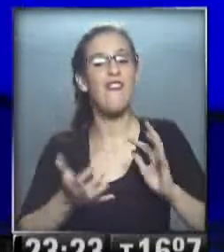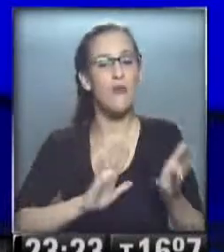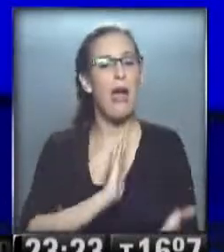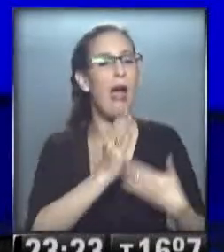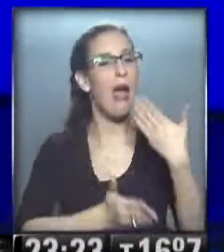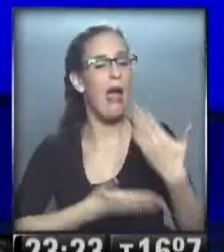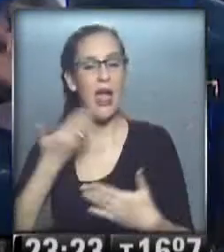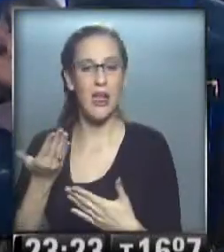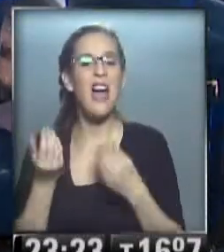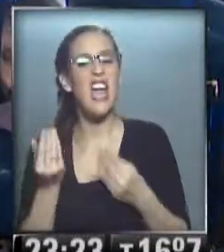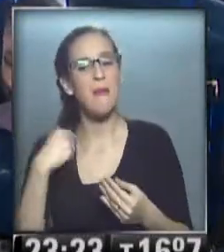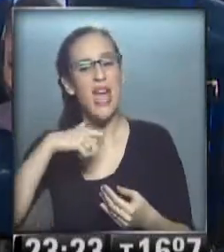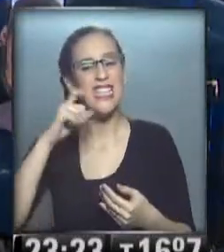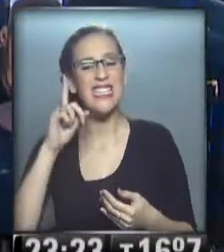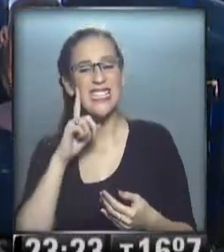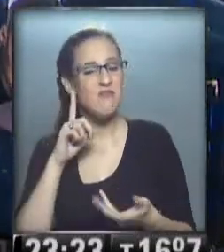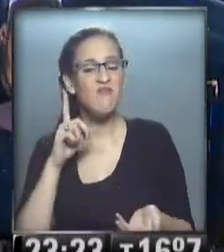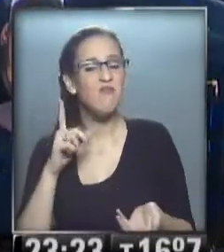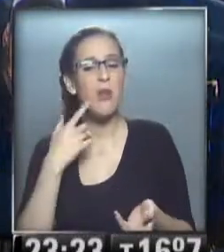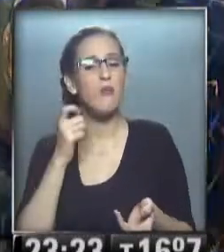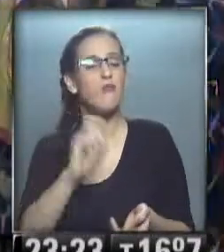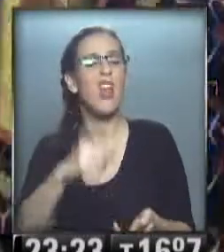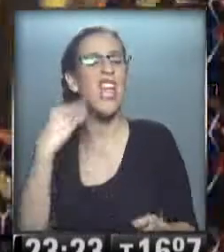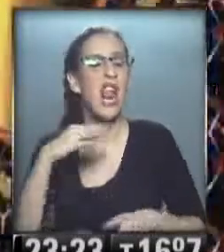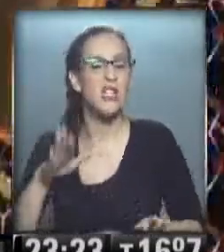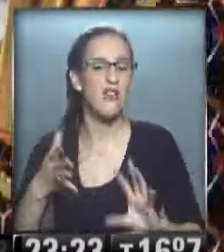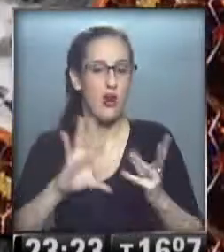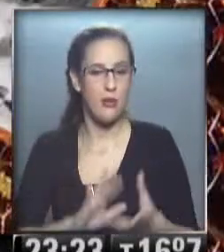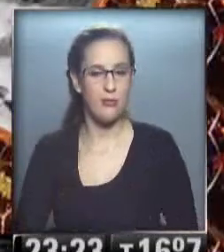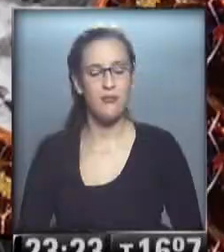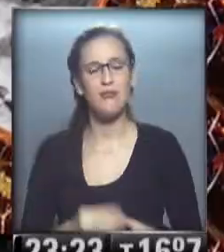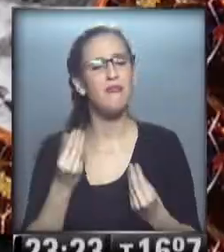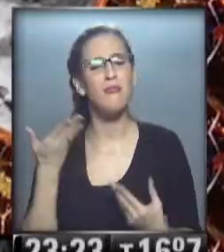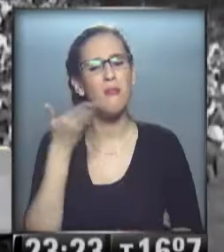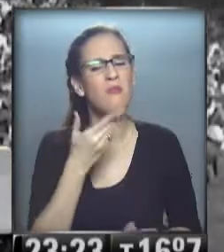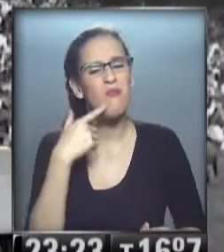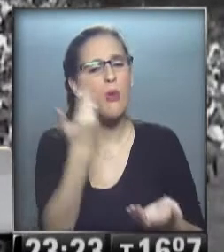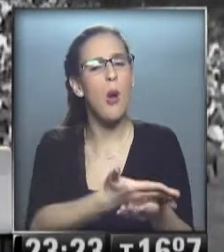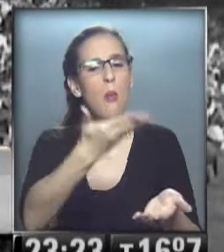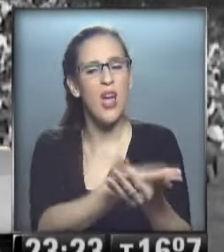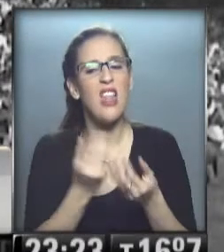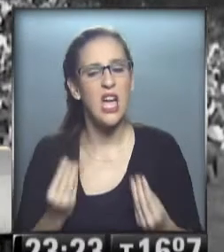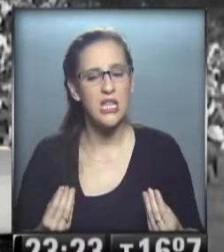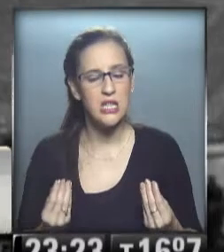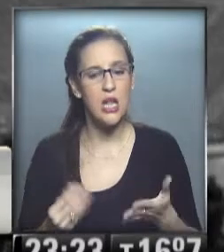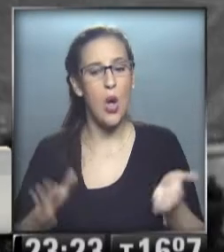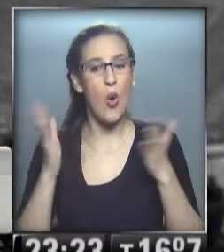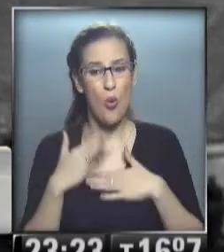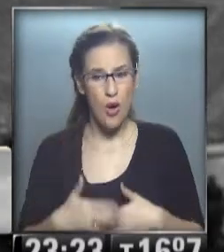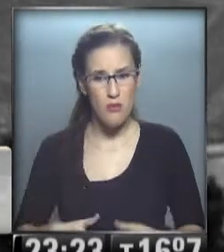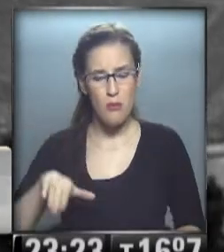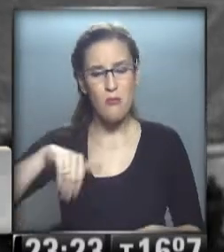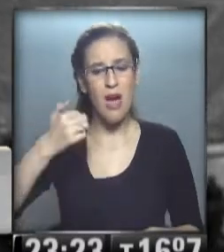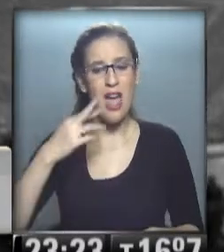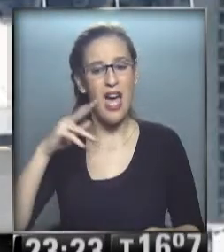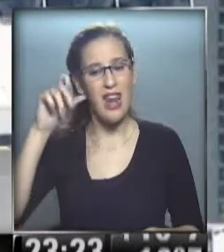ser inglés. No vamos a negociar. ¿Sabés qué ofrecen, por ejemplo? ¿Qué ofrecen? El cuerpo de Margaret Thatcher